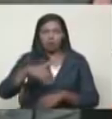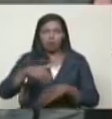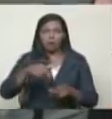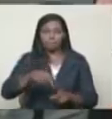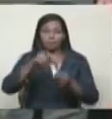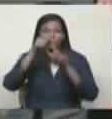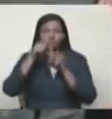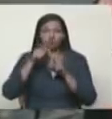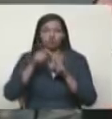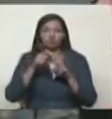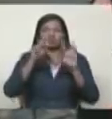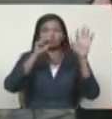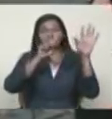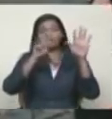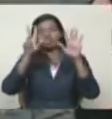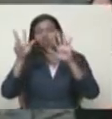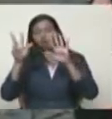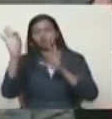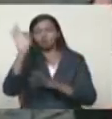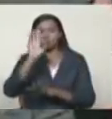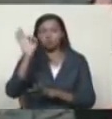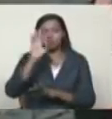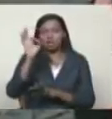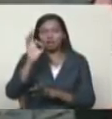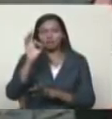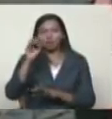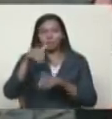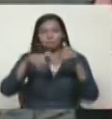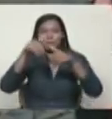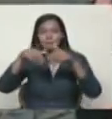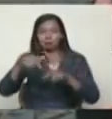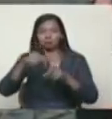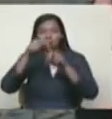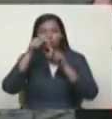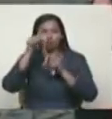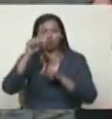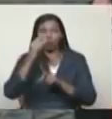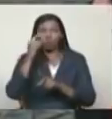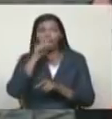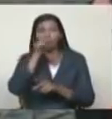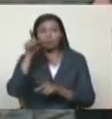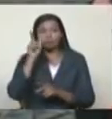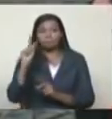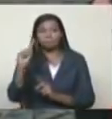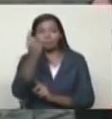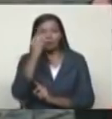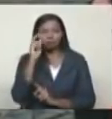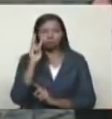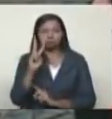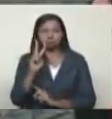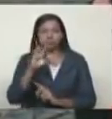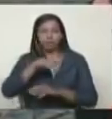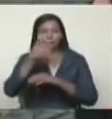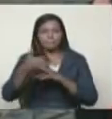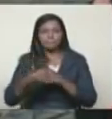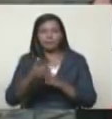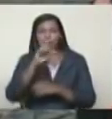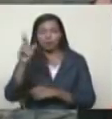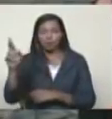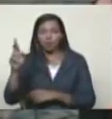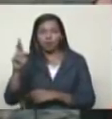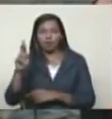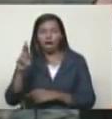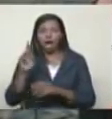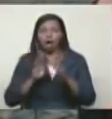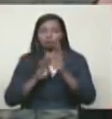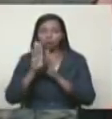de los votos. Ustedes en Plan República fueron los testigos primordiales del proceso constitucional,